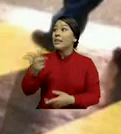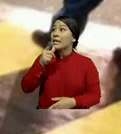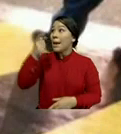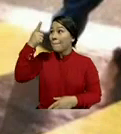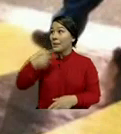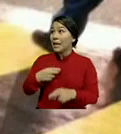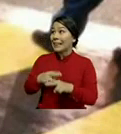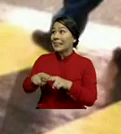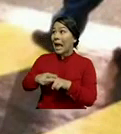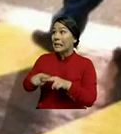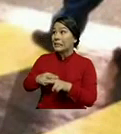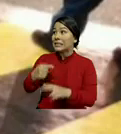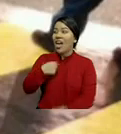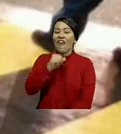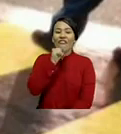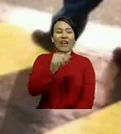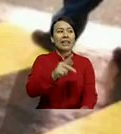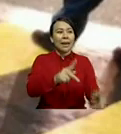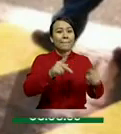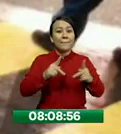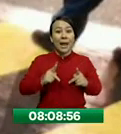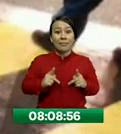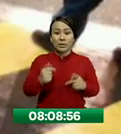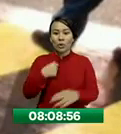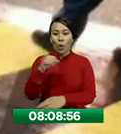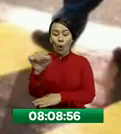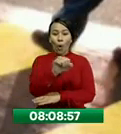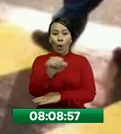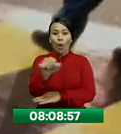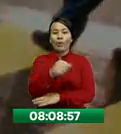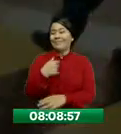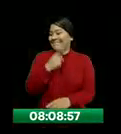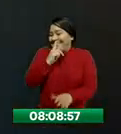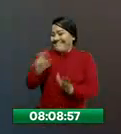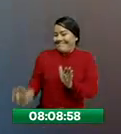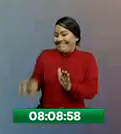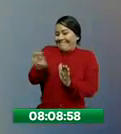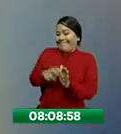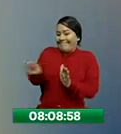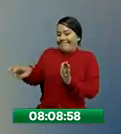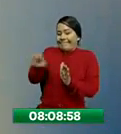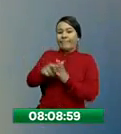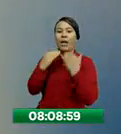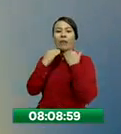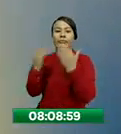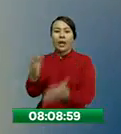como taxista informal y estaba recogiendo pasajeros.